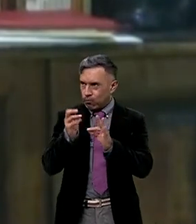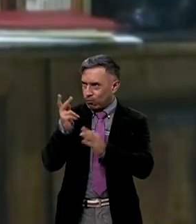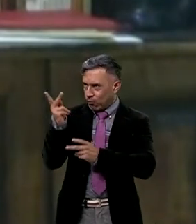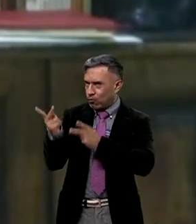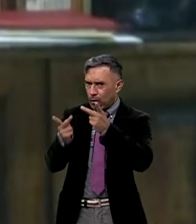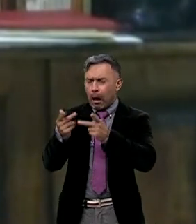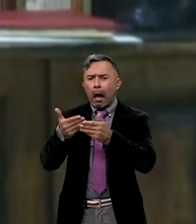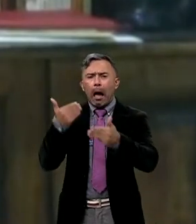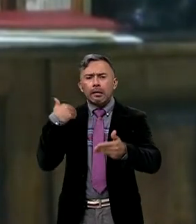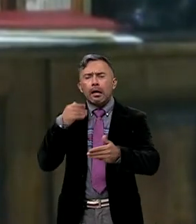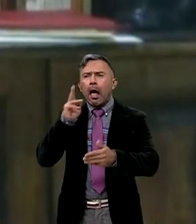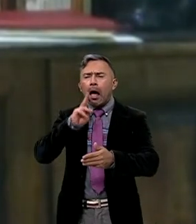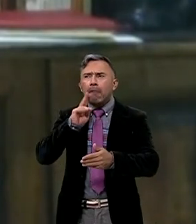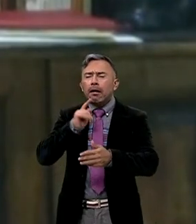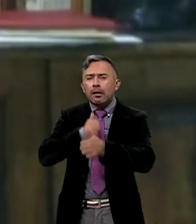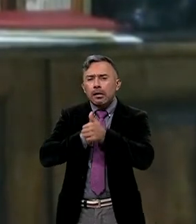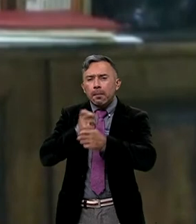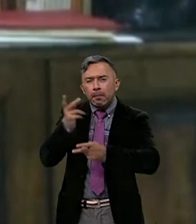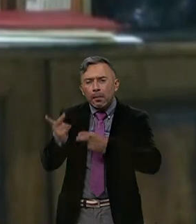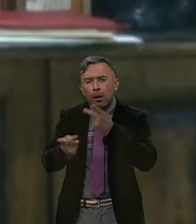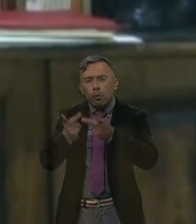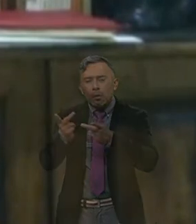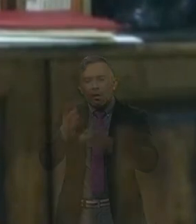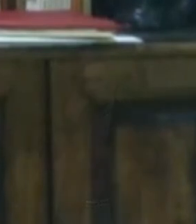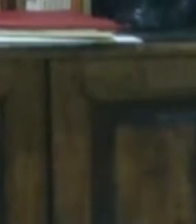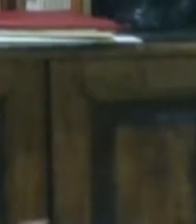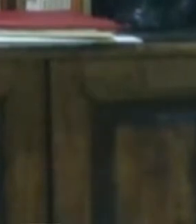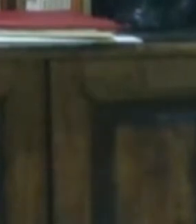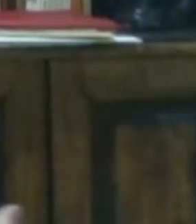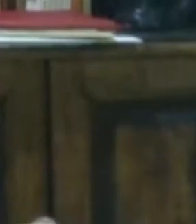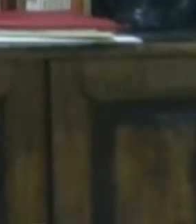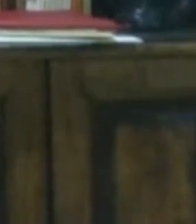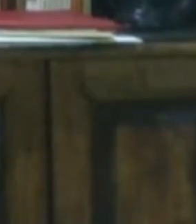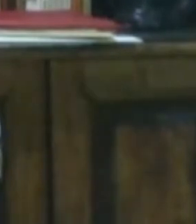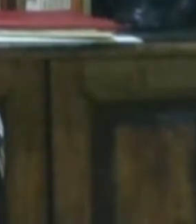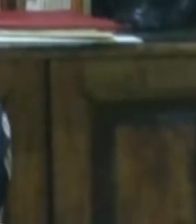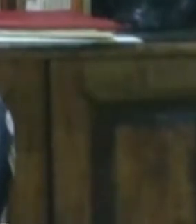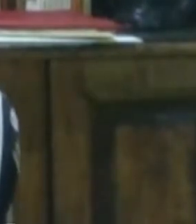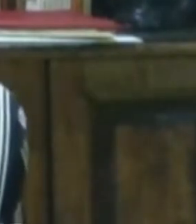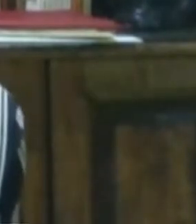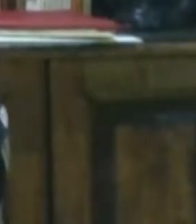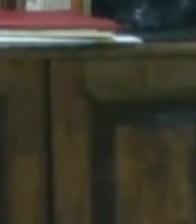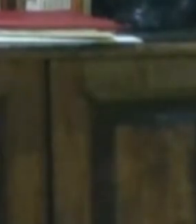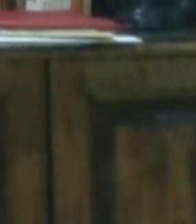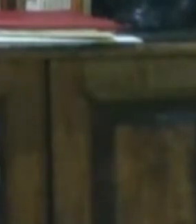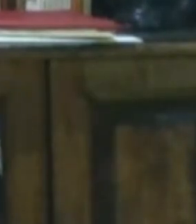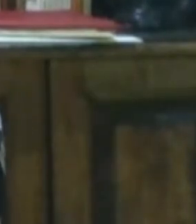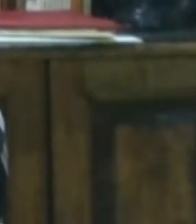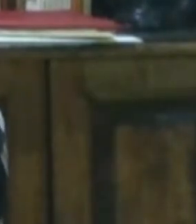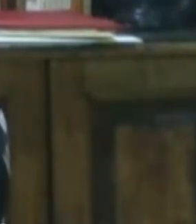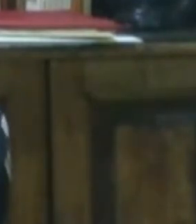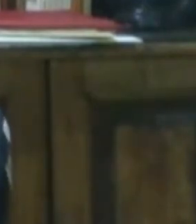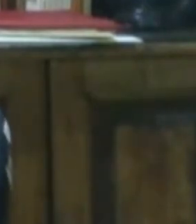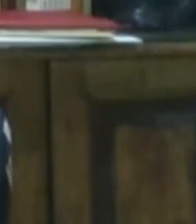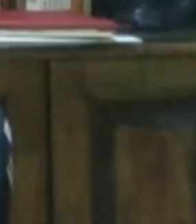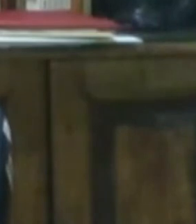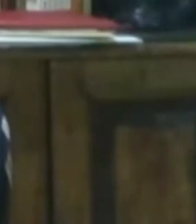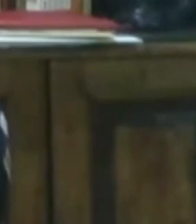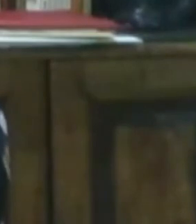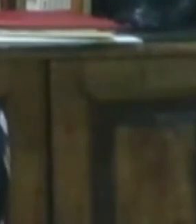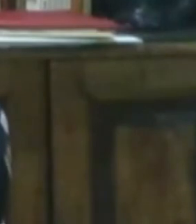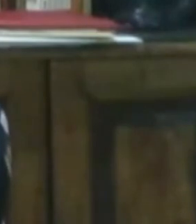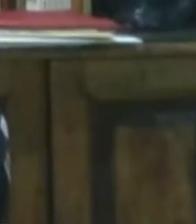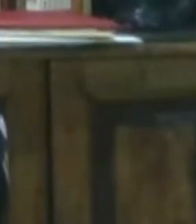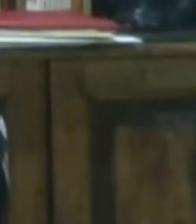sin embargo esto pues no se habían logrado hasta esta es la primera ocasión yo creo que aquí también hay que